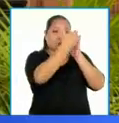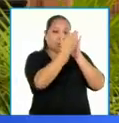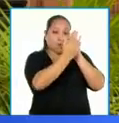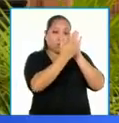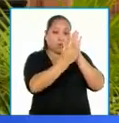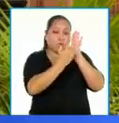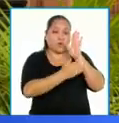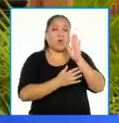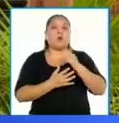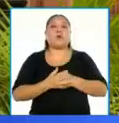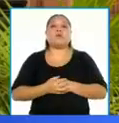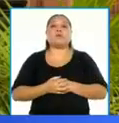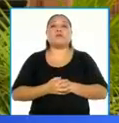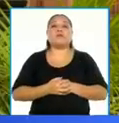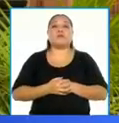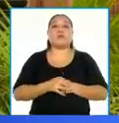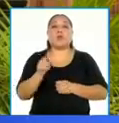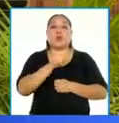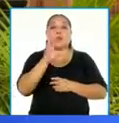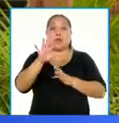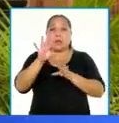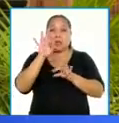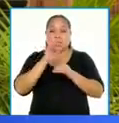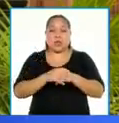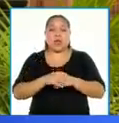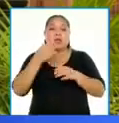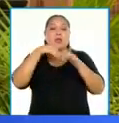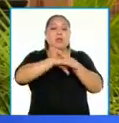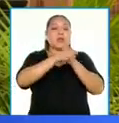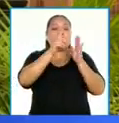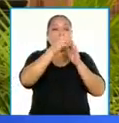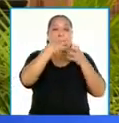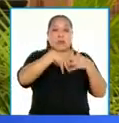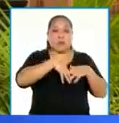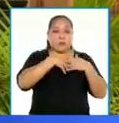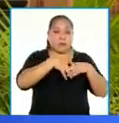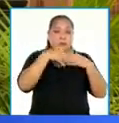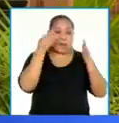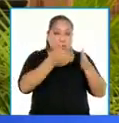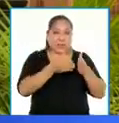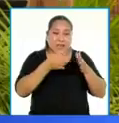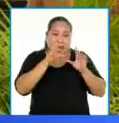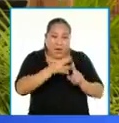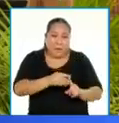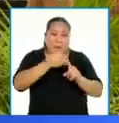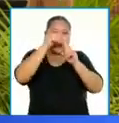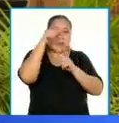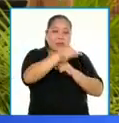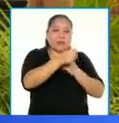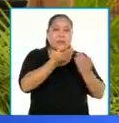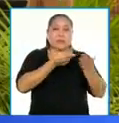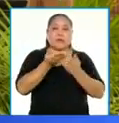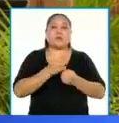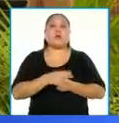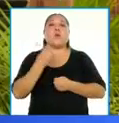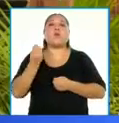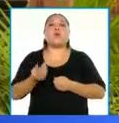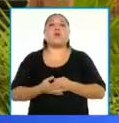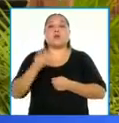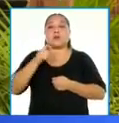decir, en DIGEMIT tienen que registrarse las empresas que se especializan en esa función, porque tienen que